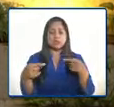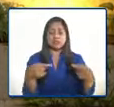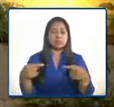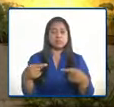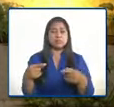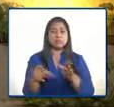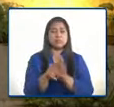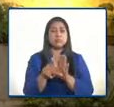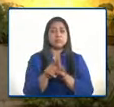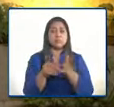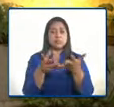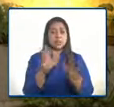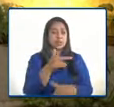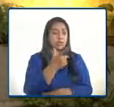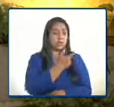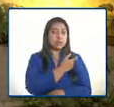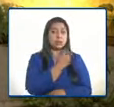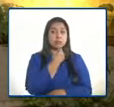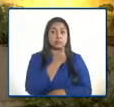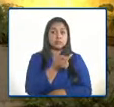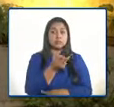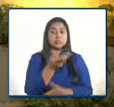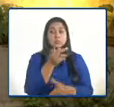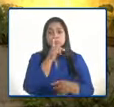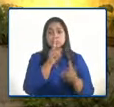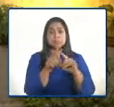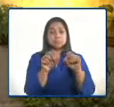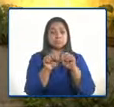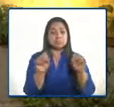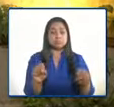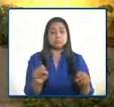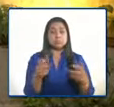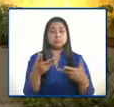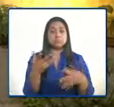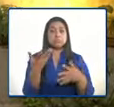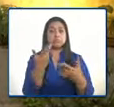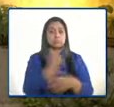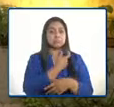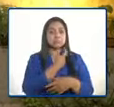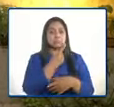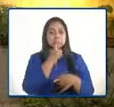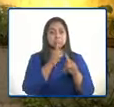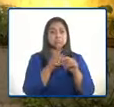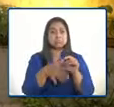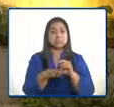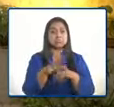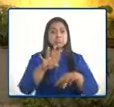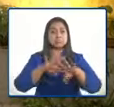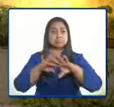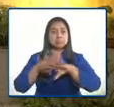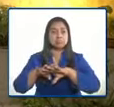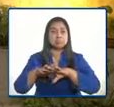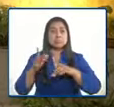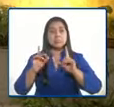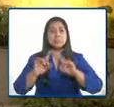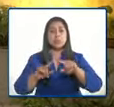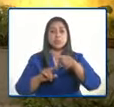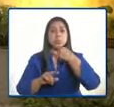sido vacunados? Esto también en el marco de que el sistema penitenciario también ha estado vacunando a los reos. Pero con